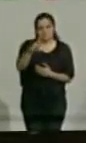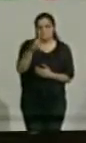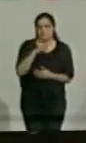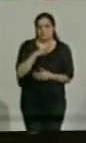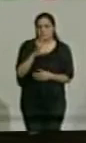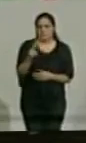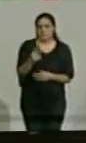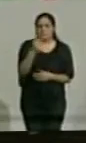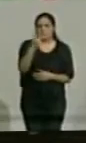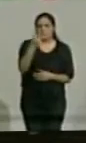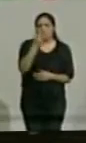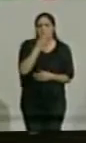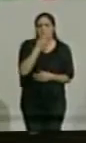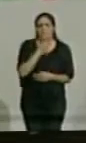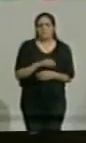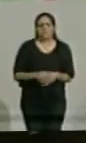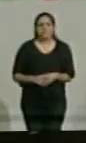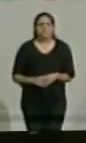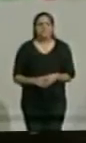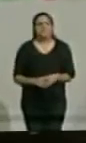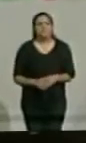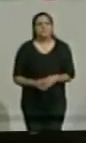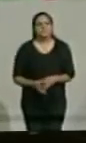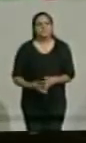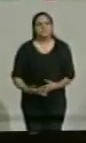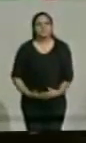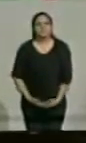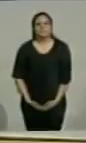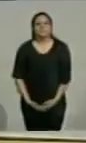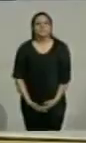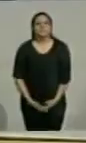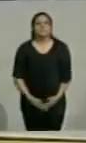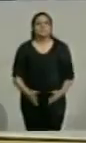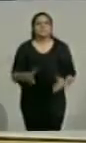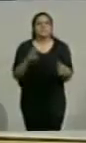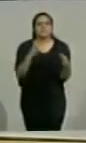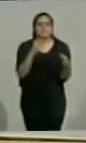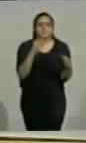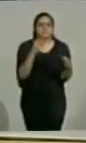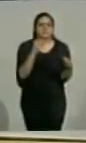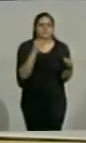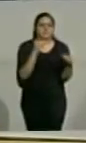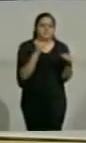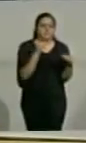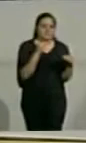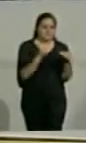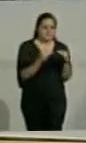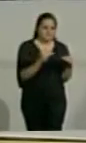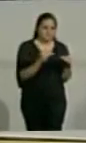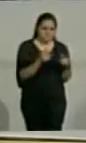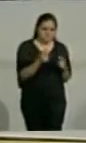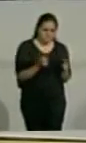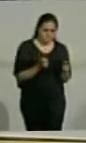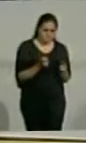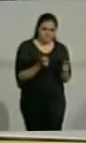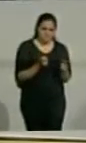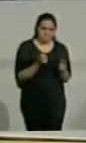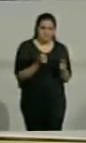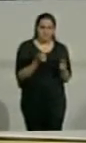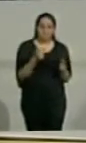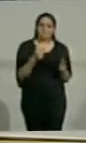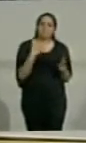hasta dos minutos tiene para su siguiente intervención. Para el manejo de residuos, impulsaremos programas para su